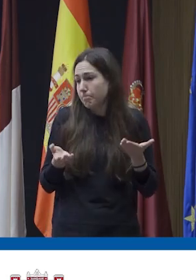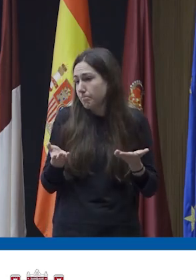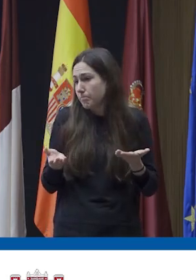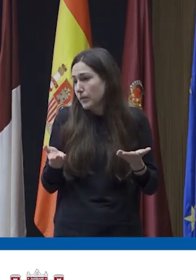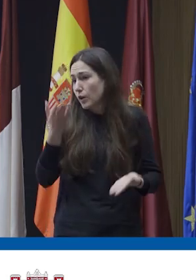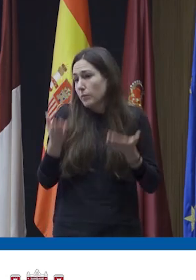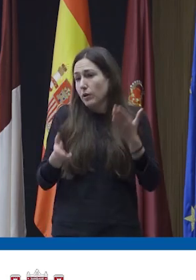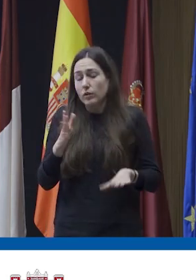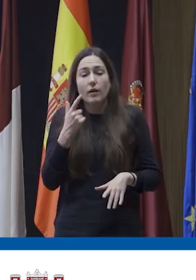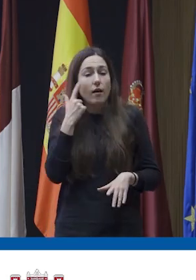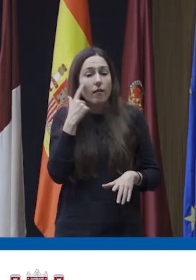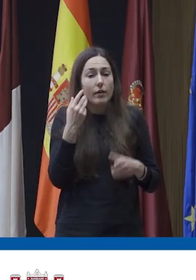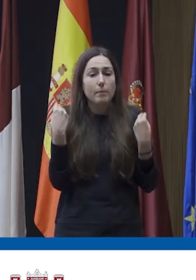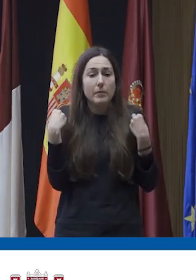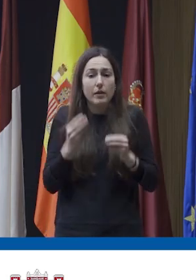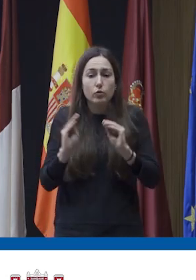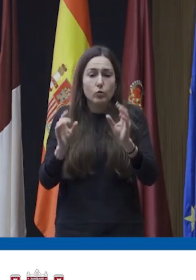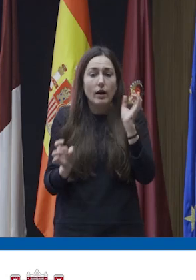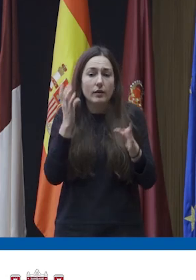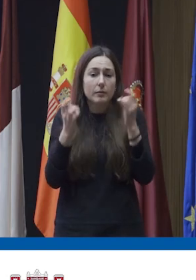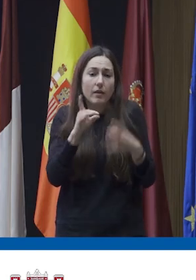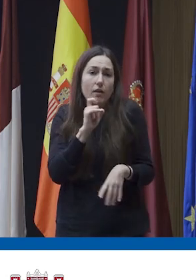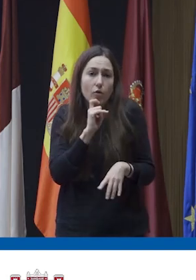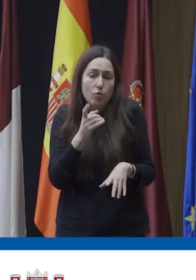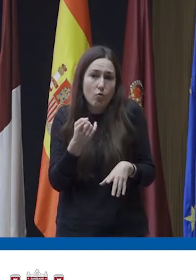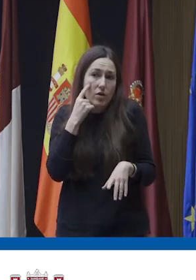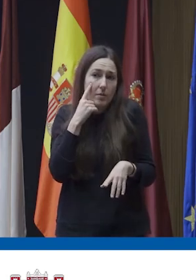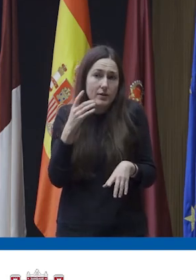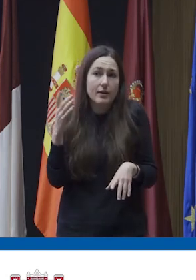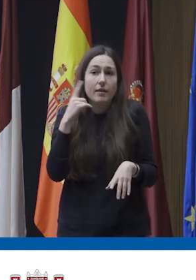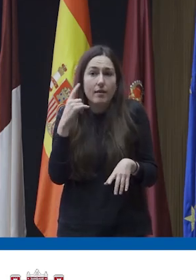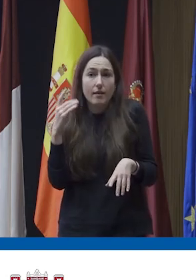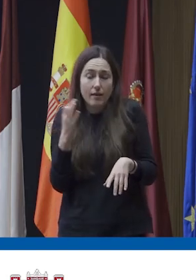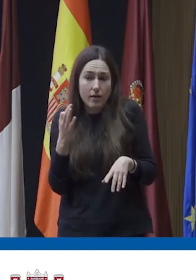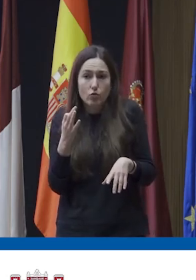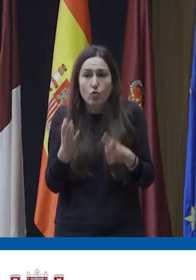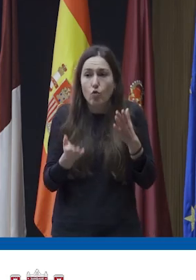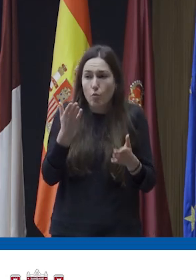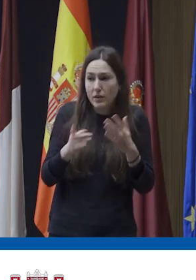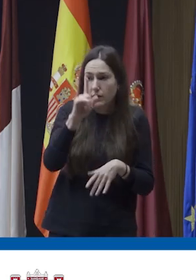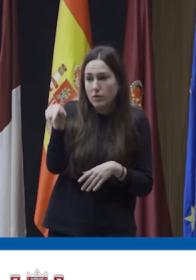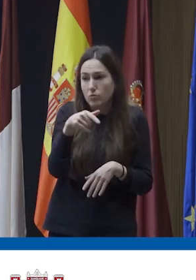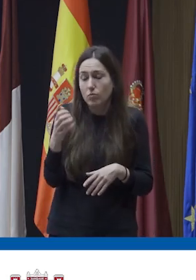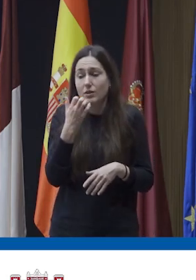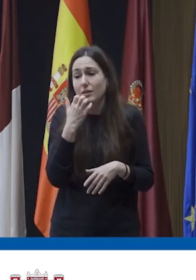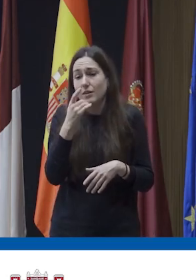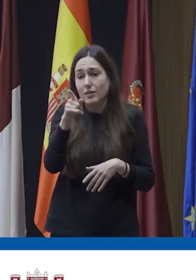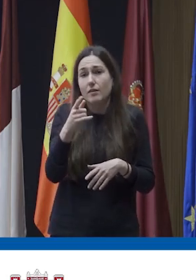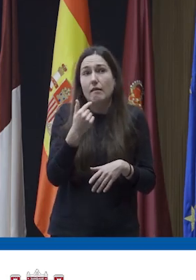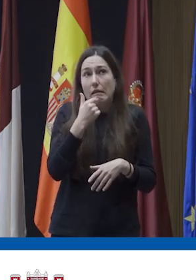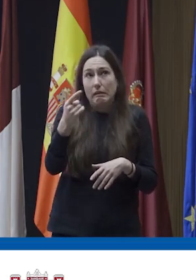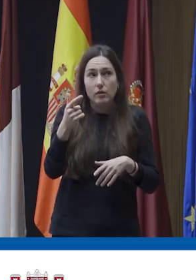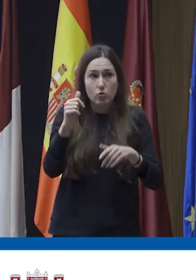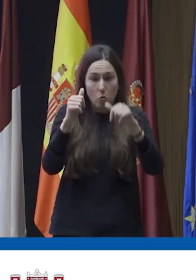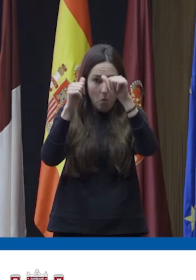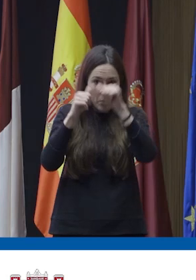las actividades que hace tú habitualmente y si realmente compensa o no el riesgo. En tu caso, si te han dicho ya que te operes y tú no te encuentras realizando las actividades